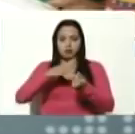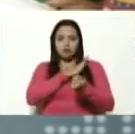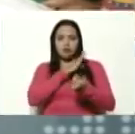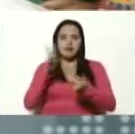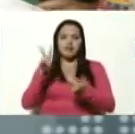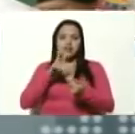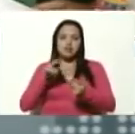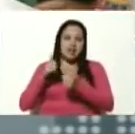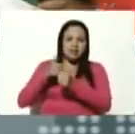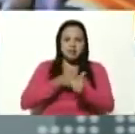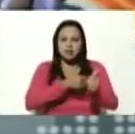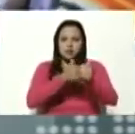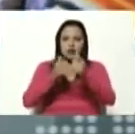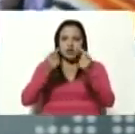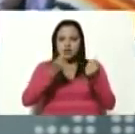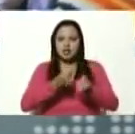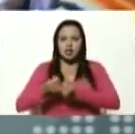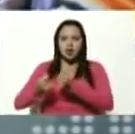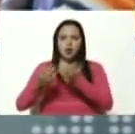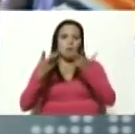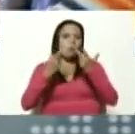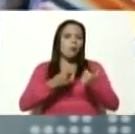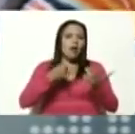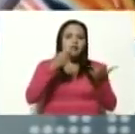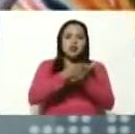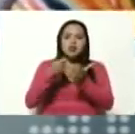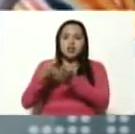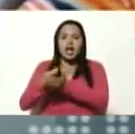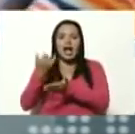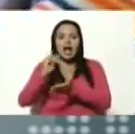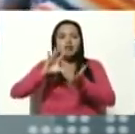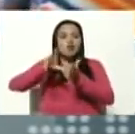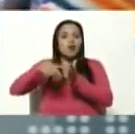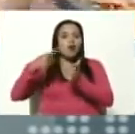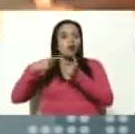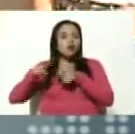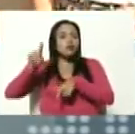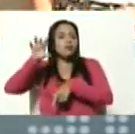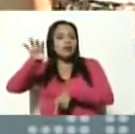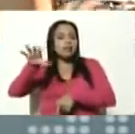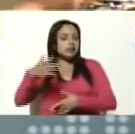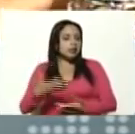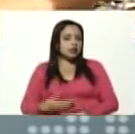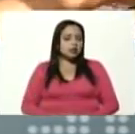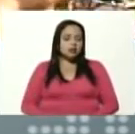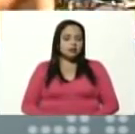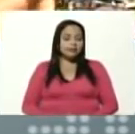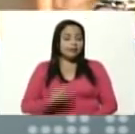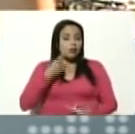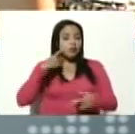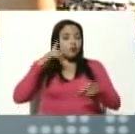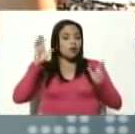persecución financiera. ¿Cuánto billete nos han robado en el exterior? ¿Ah? Naguará.